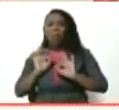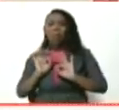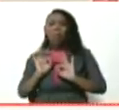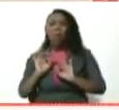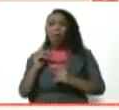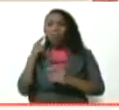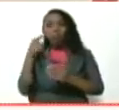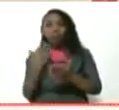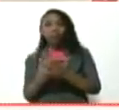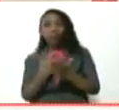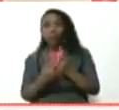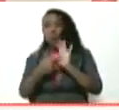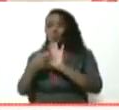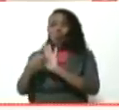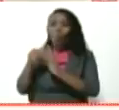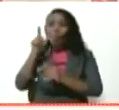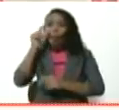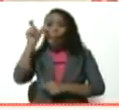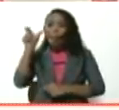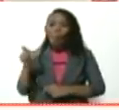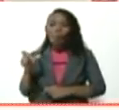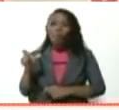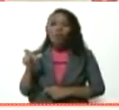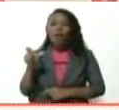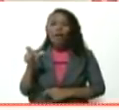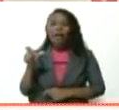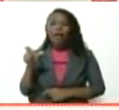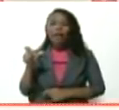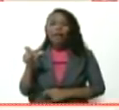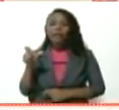les presentó al alias Caracas